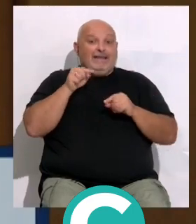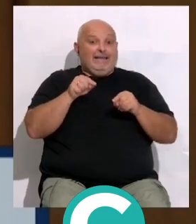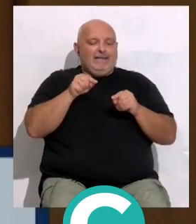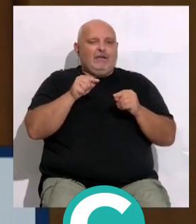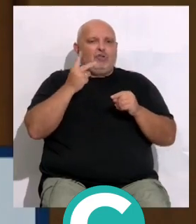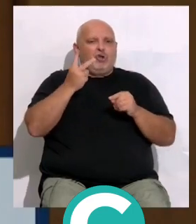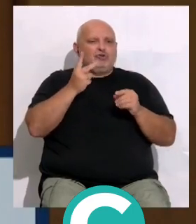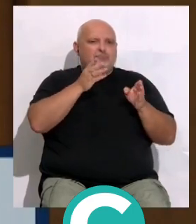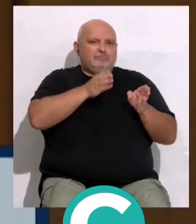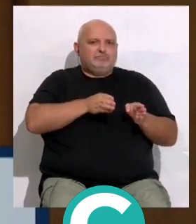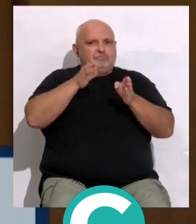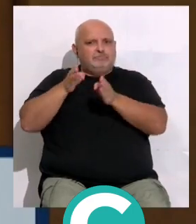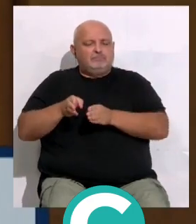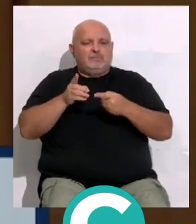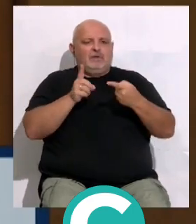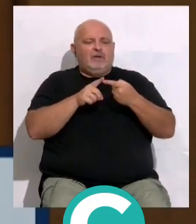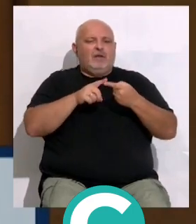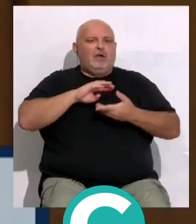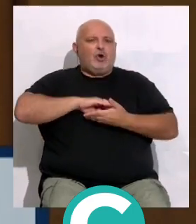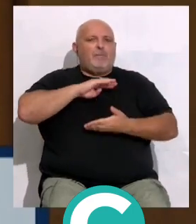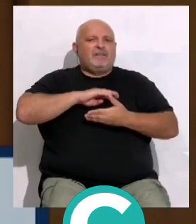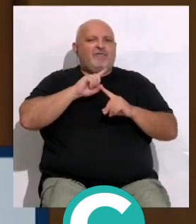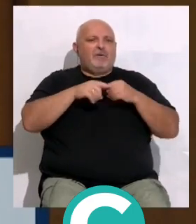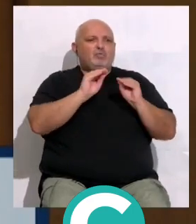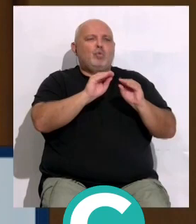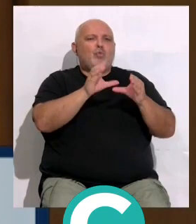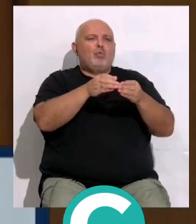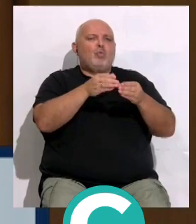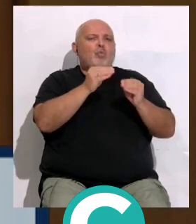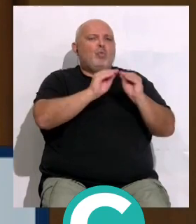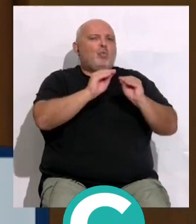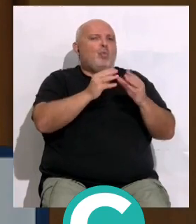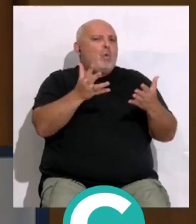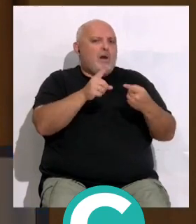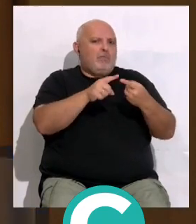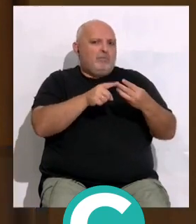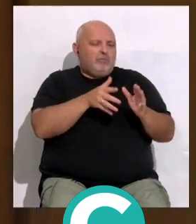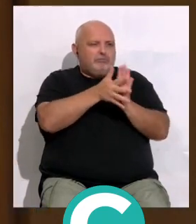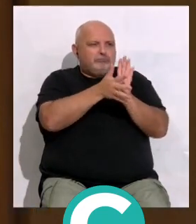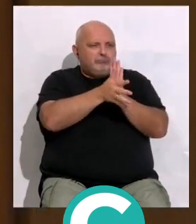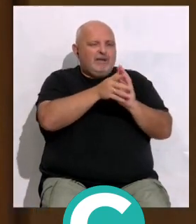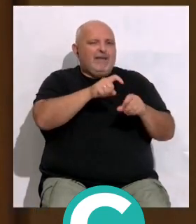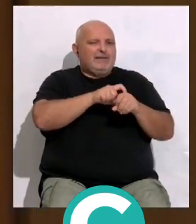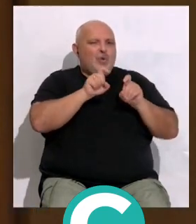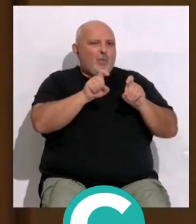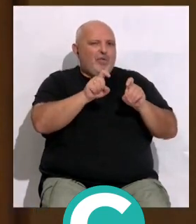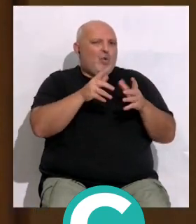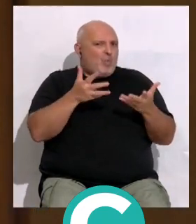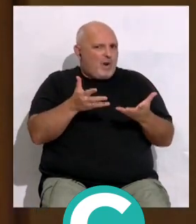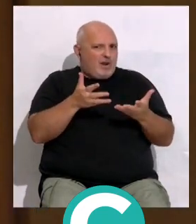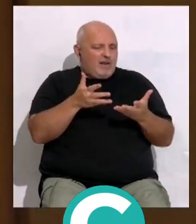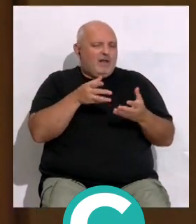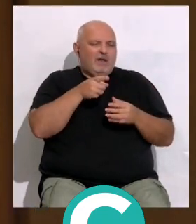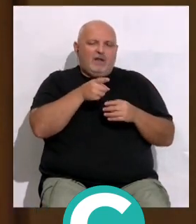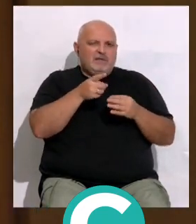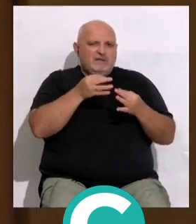ya hay dos bloques: uno de competencias familiares y sería pues estilos de educación. Es algo